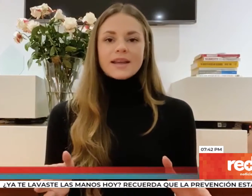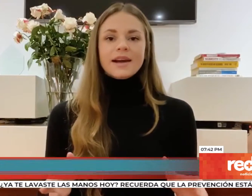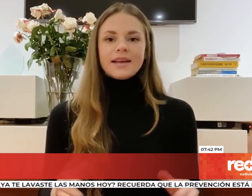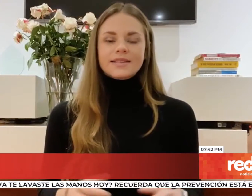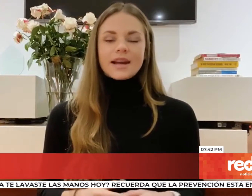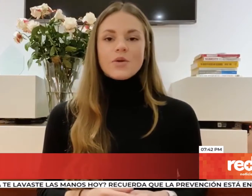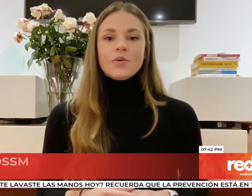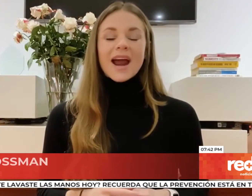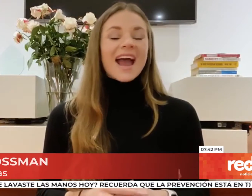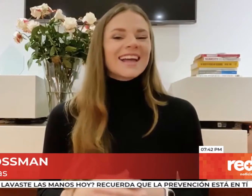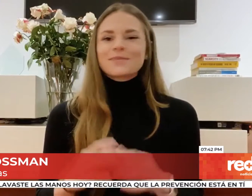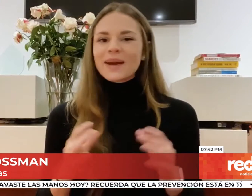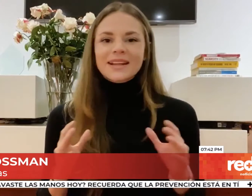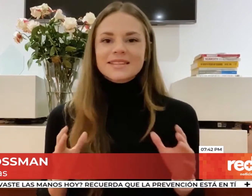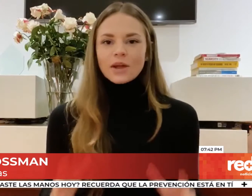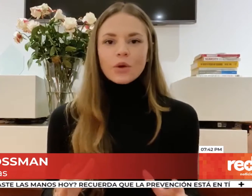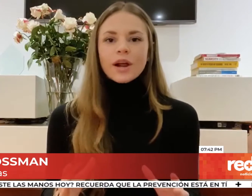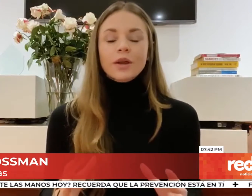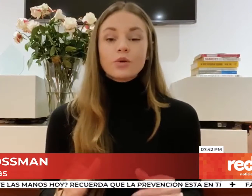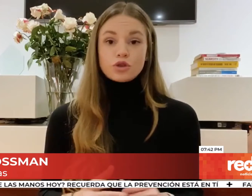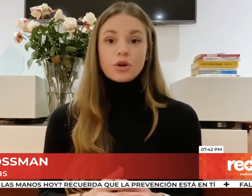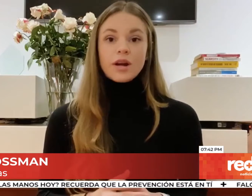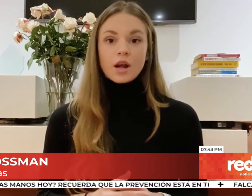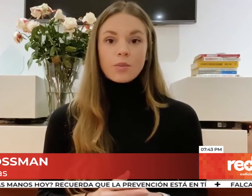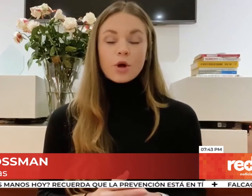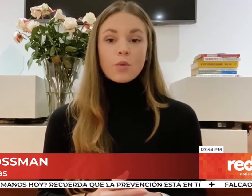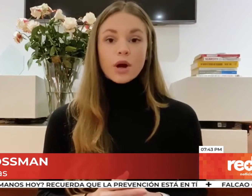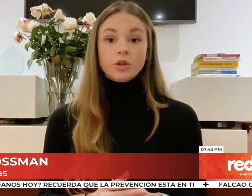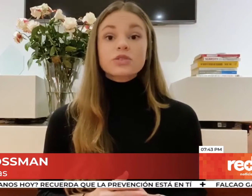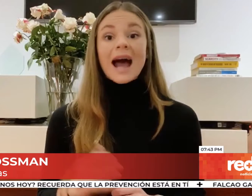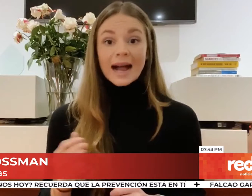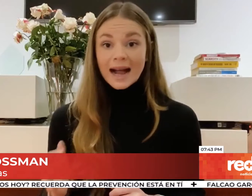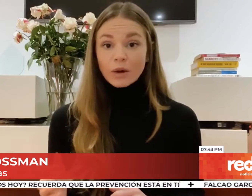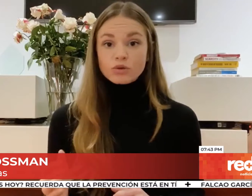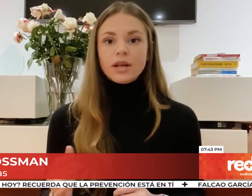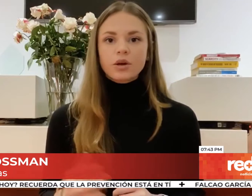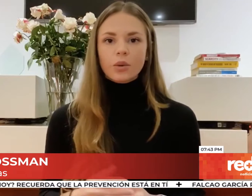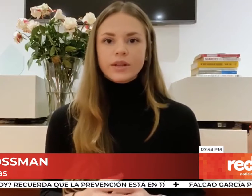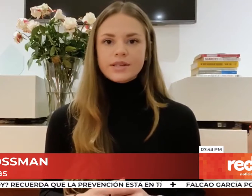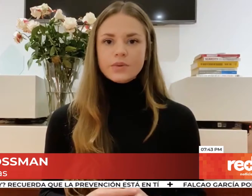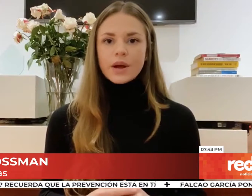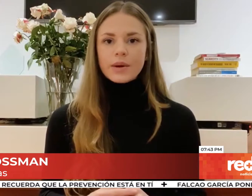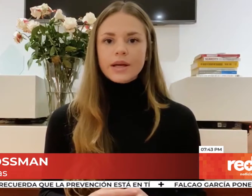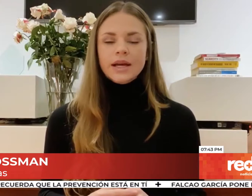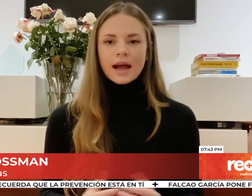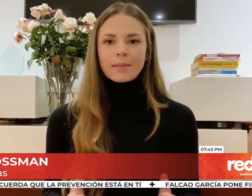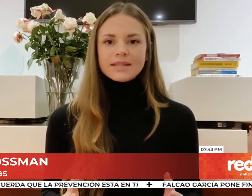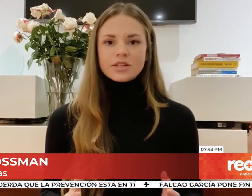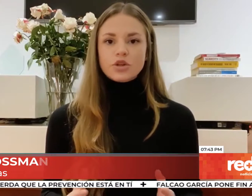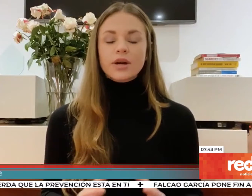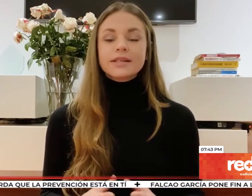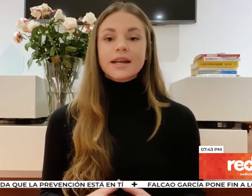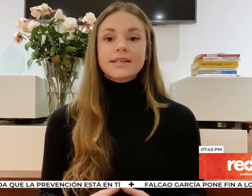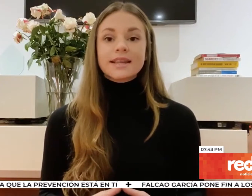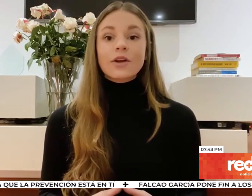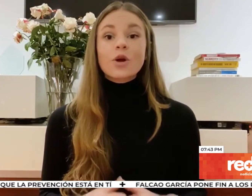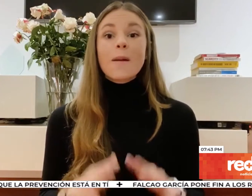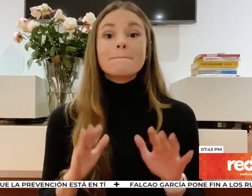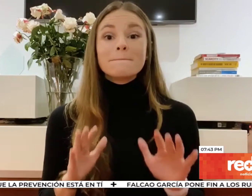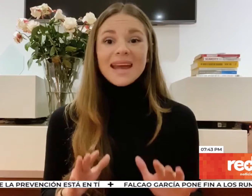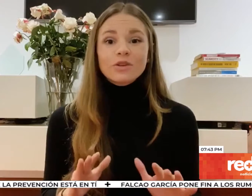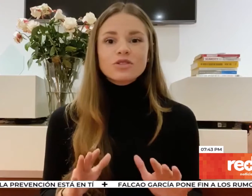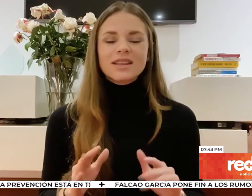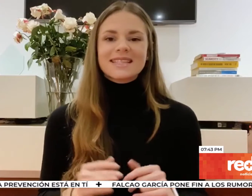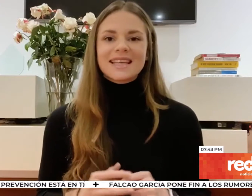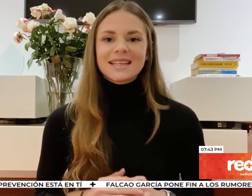Italia y España registraron una esperanzadora reducción en el número de muertos a causa del COVID-19. Ambas naciones